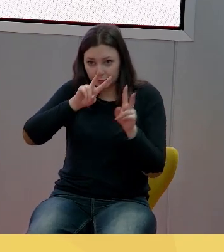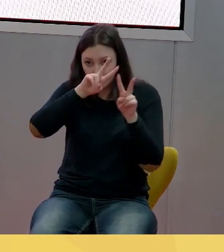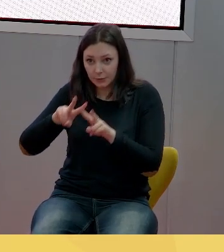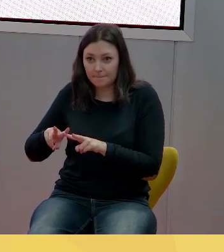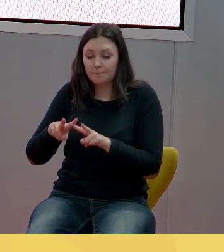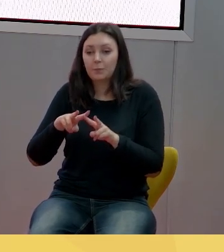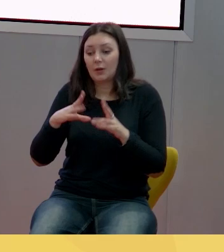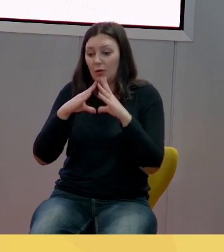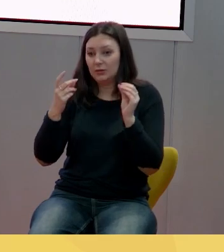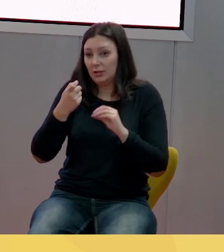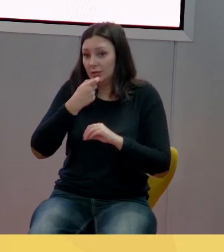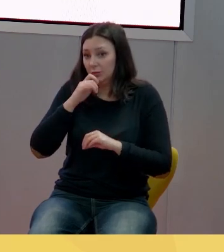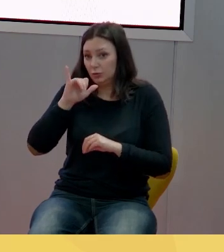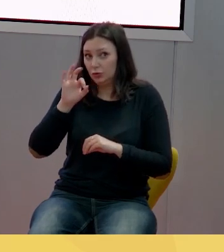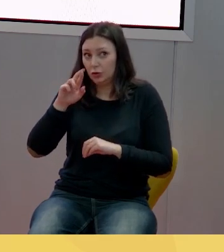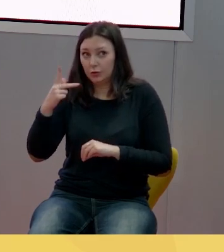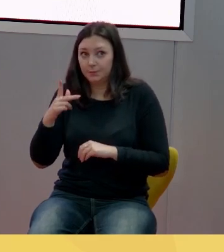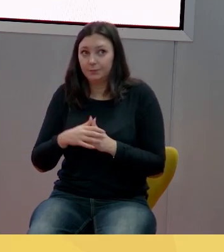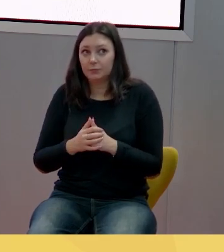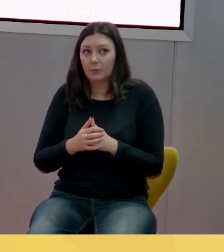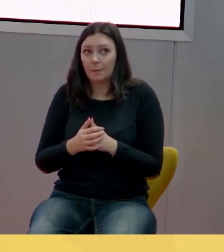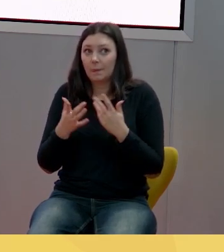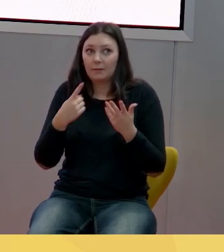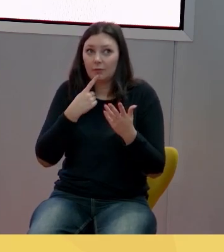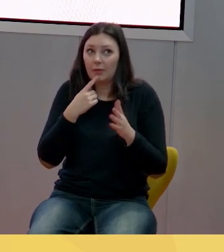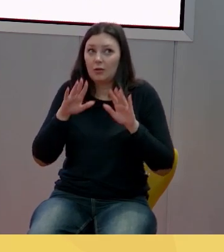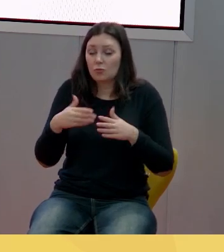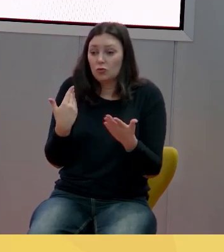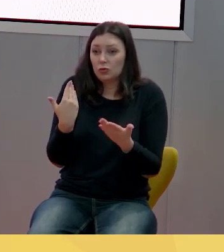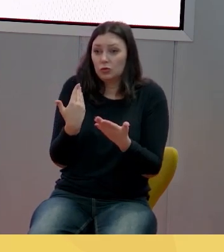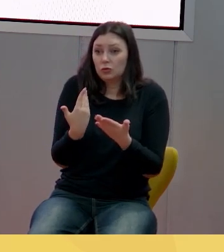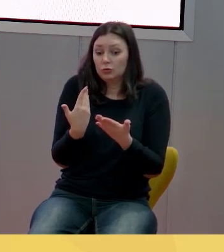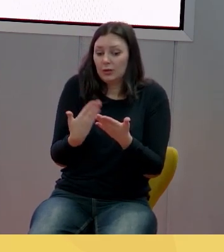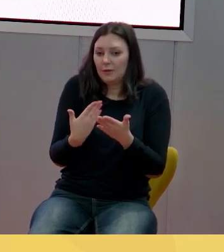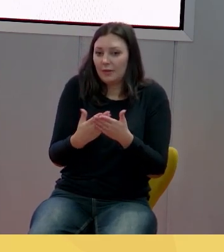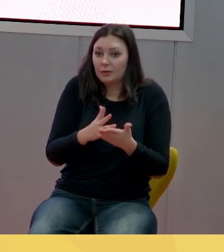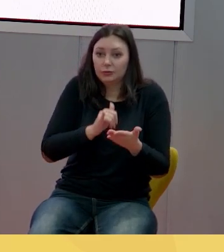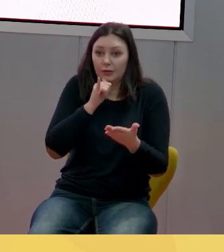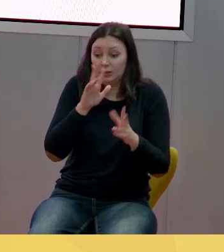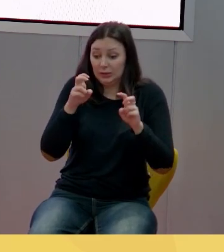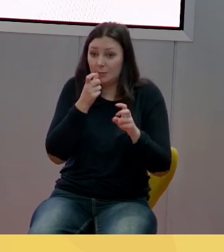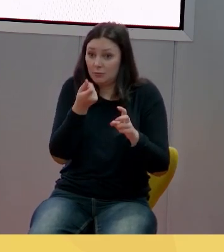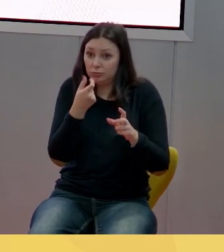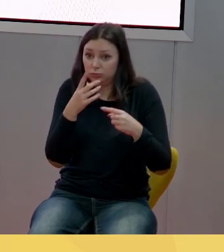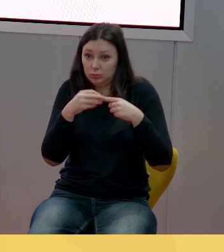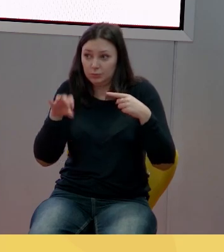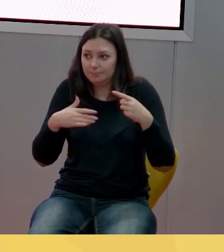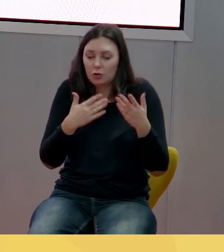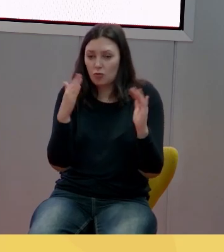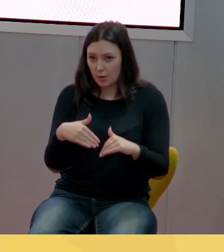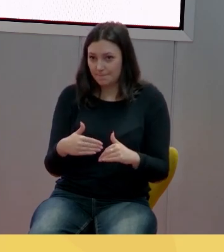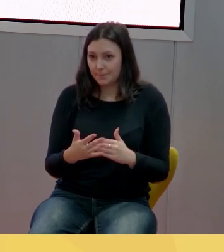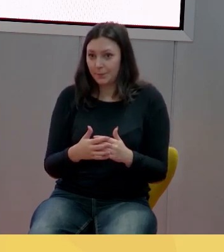York, y que otra vez confirmaron que no había suficiente evidencia sobre tratamientos hormonales. También, muy importante,